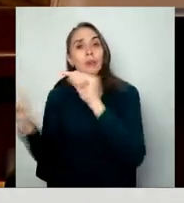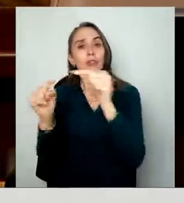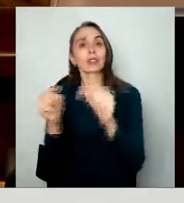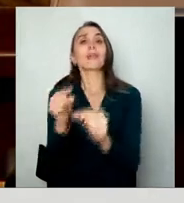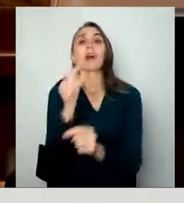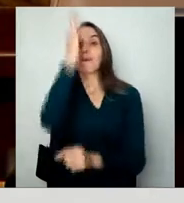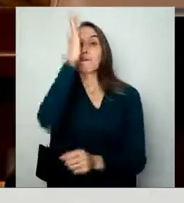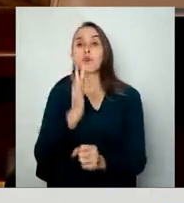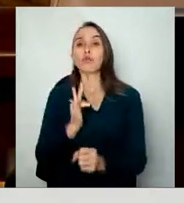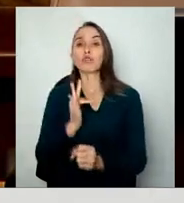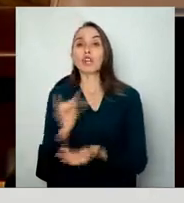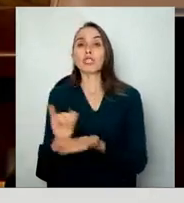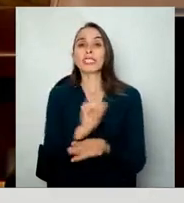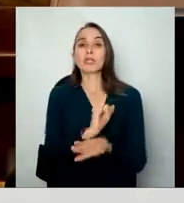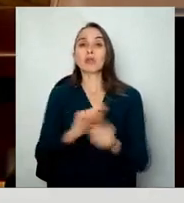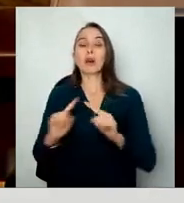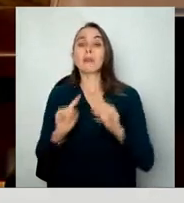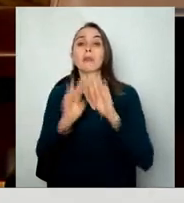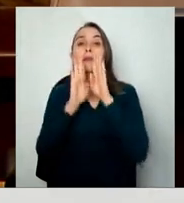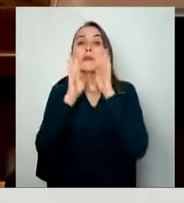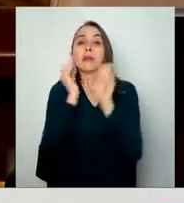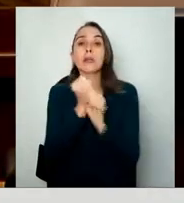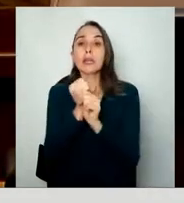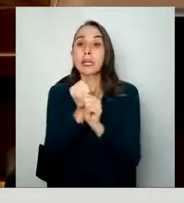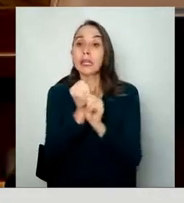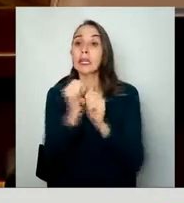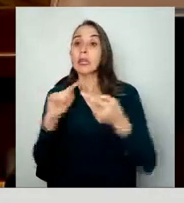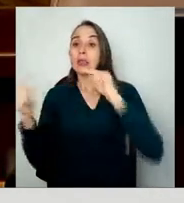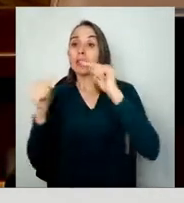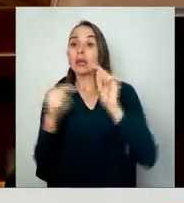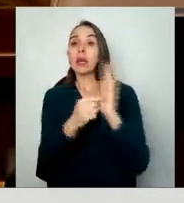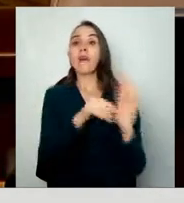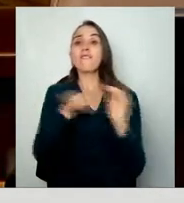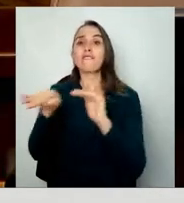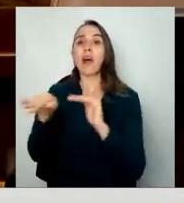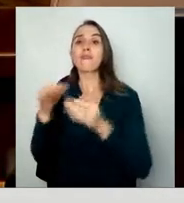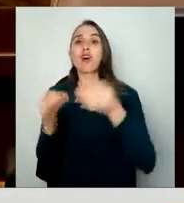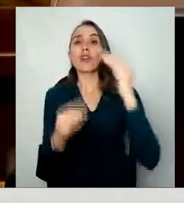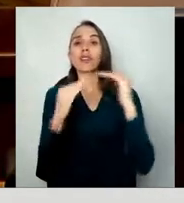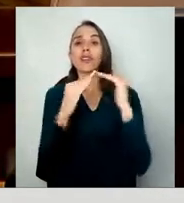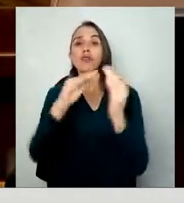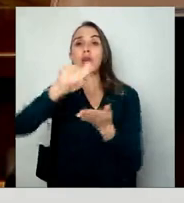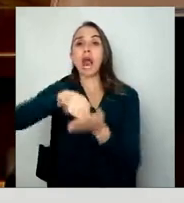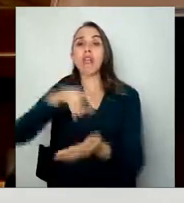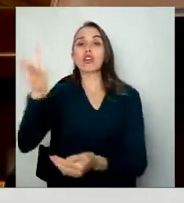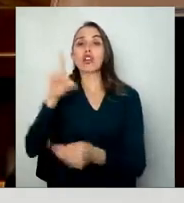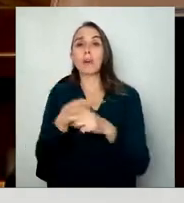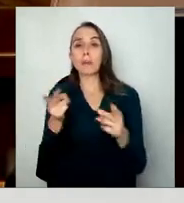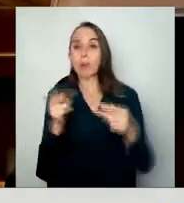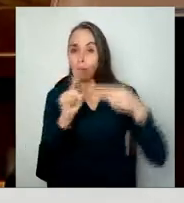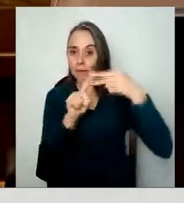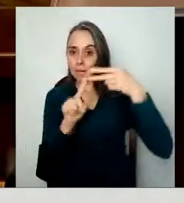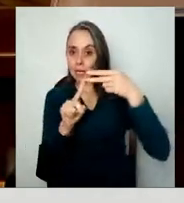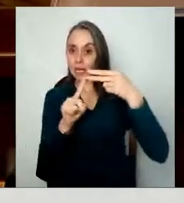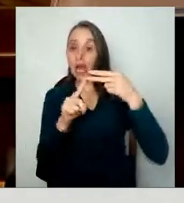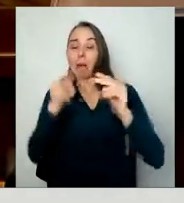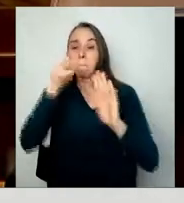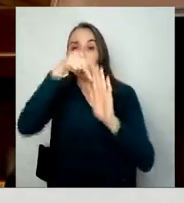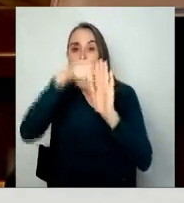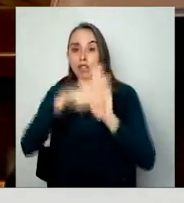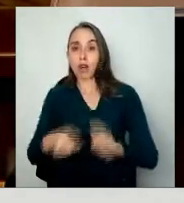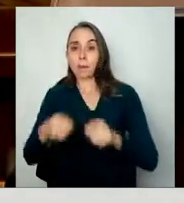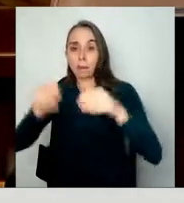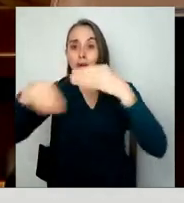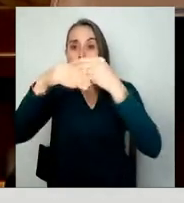Los criterios desfavoreidad y el tribunal de contratación pública no obstante la mayoría de las normas indicaciones Fueron aprobadas